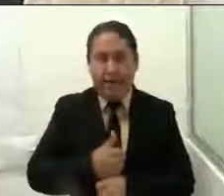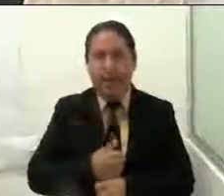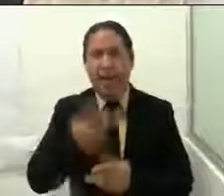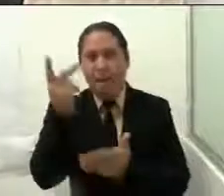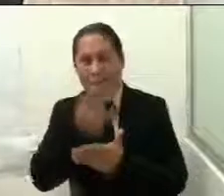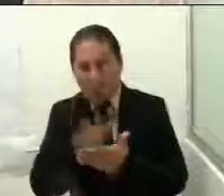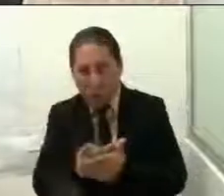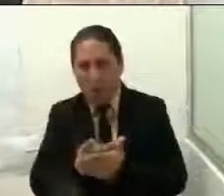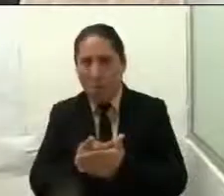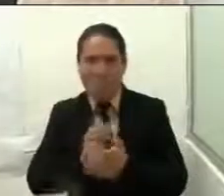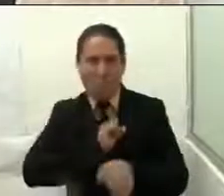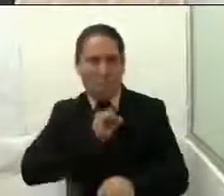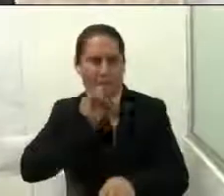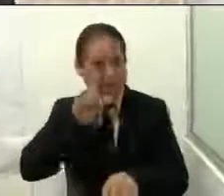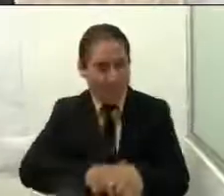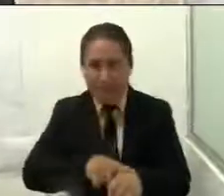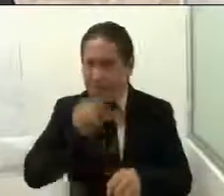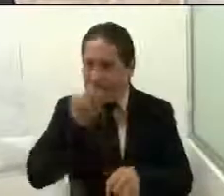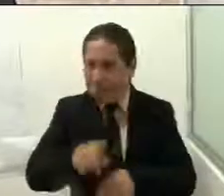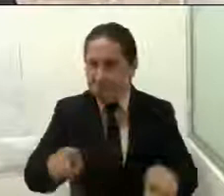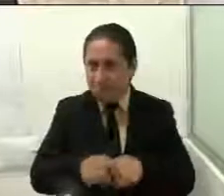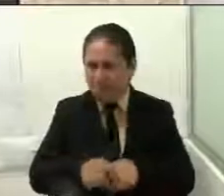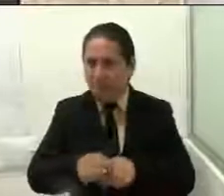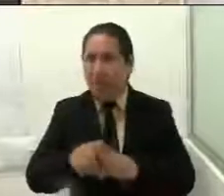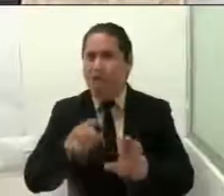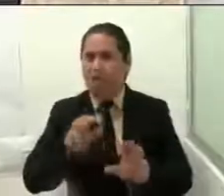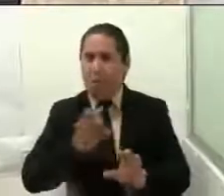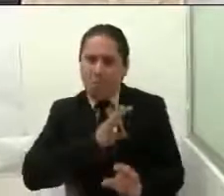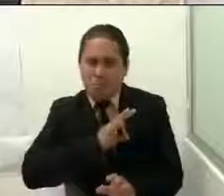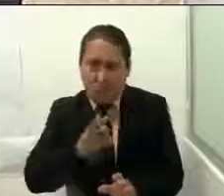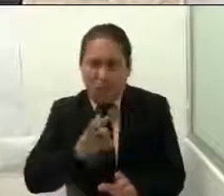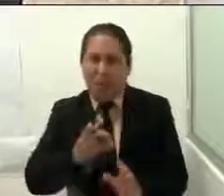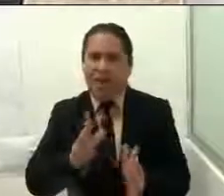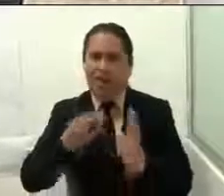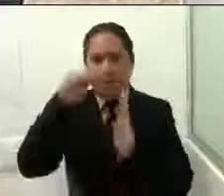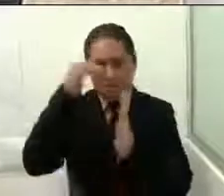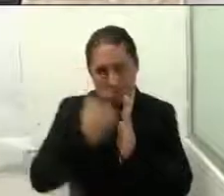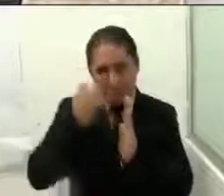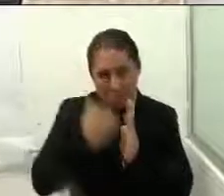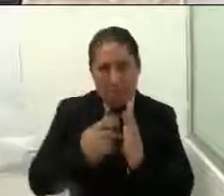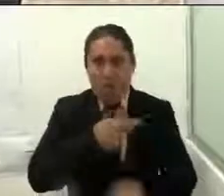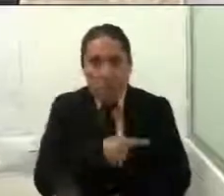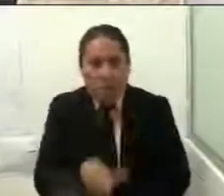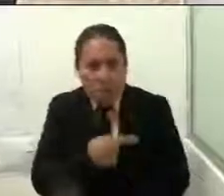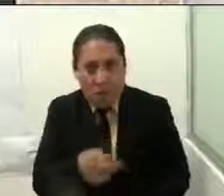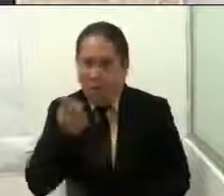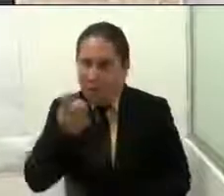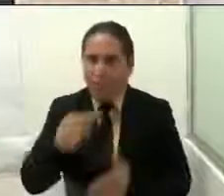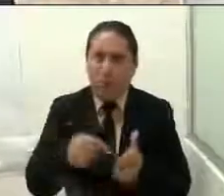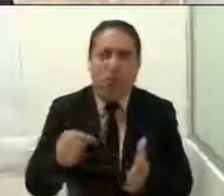específicos para poder combatir la pobreza extrema en estos lugares y tenemos